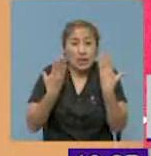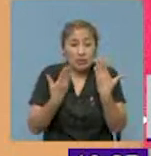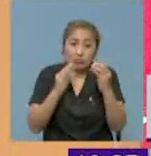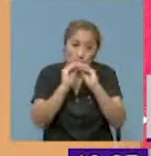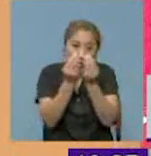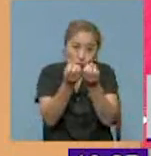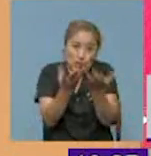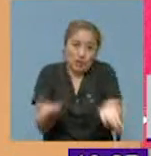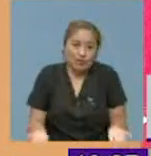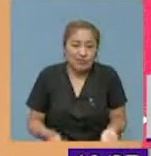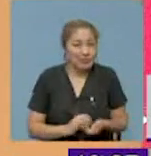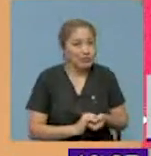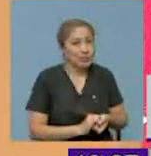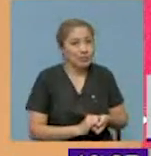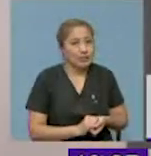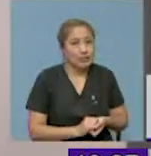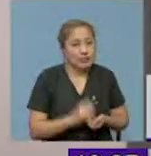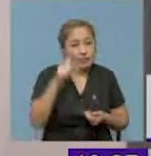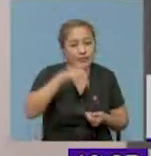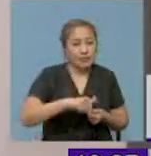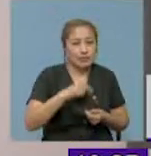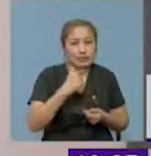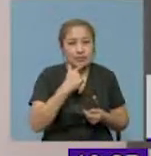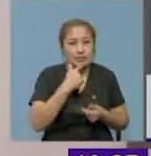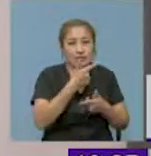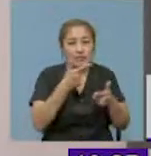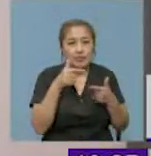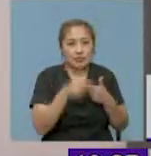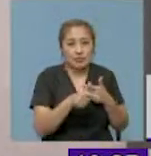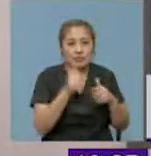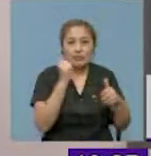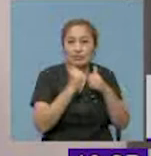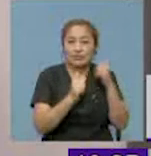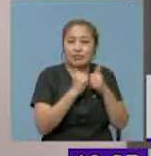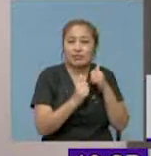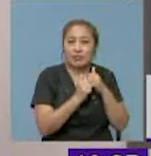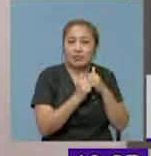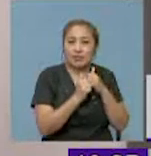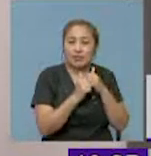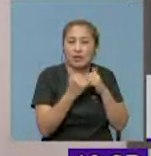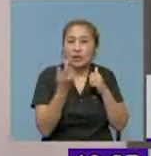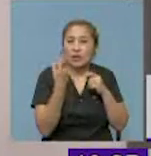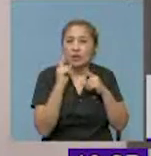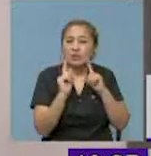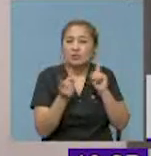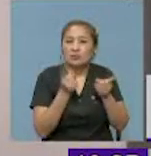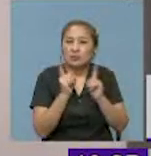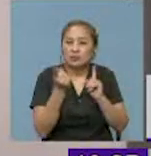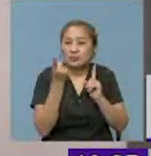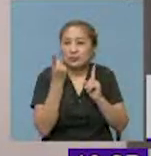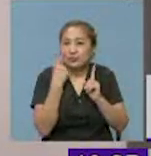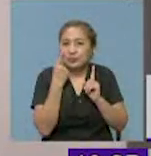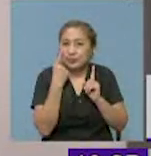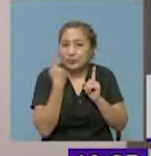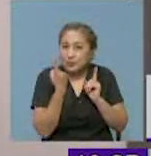bien ahora indudablemente que la historia pasa porque hay que conseguir la cantidad